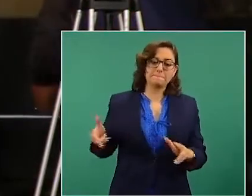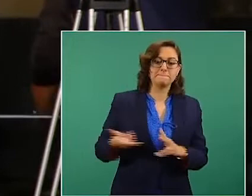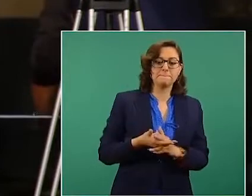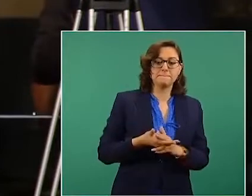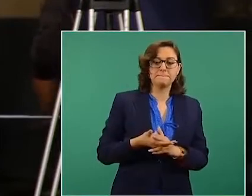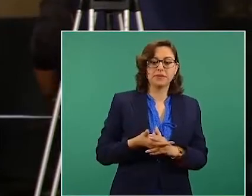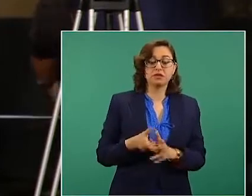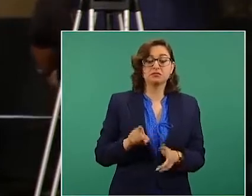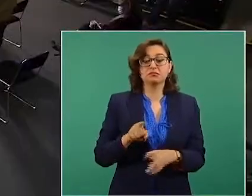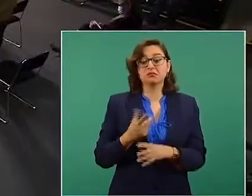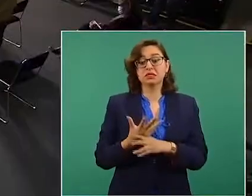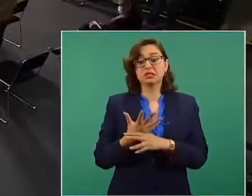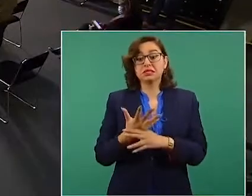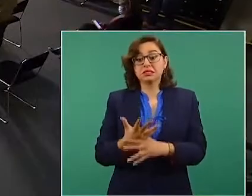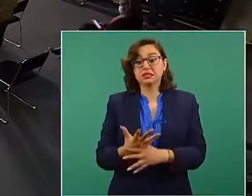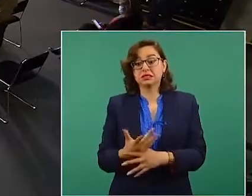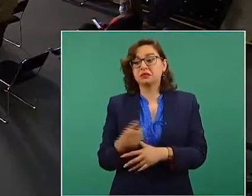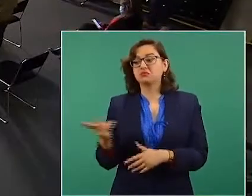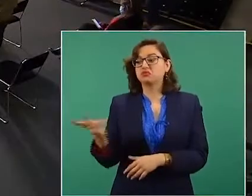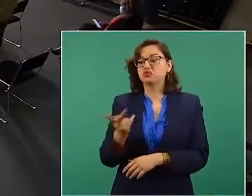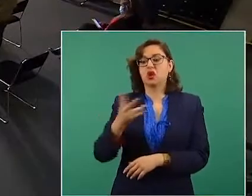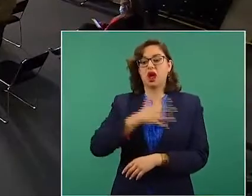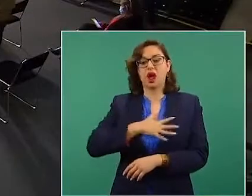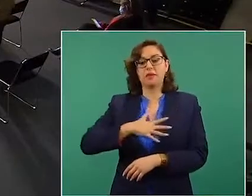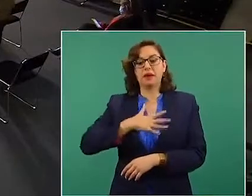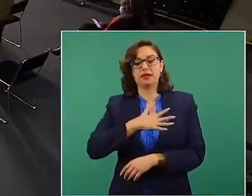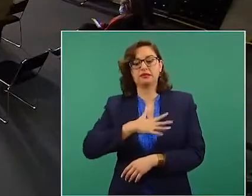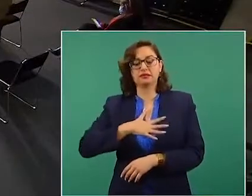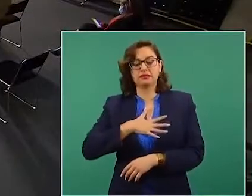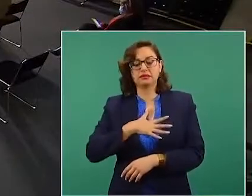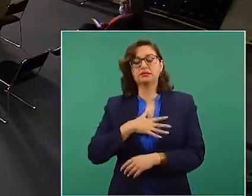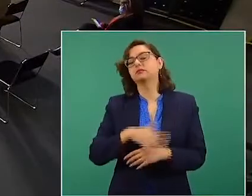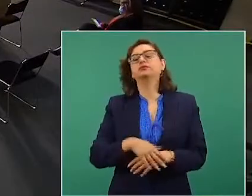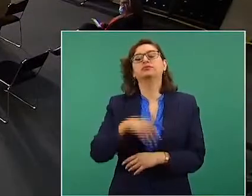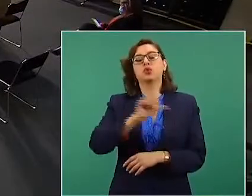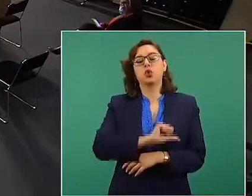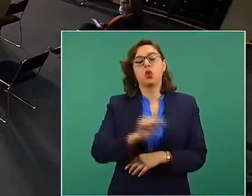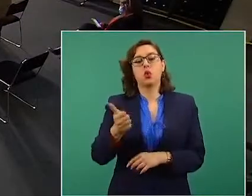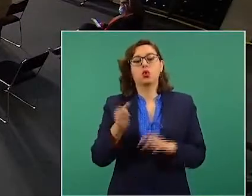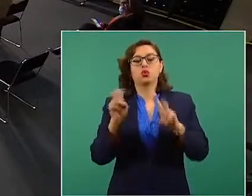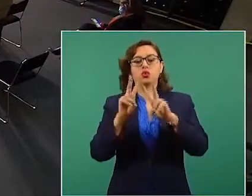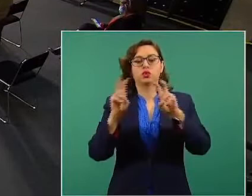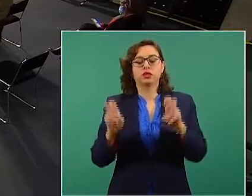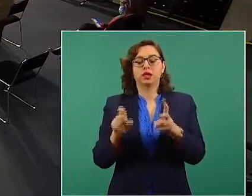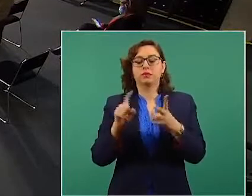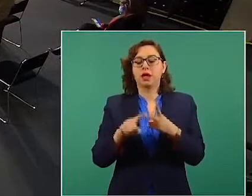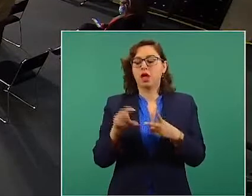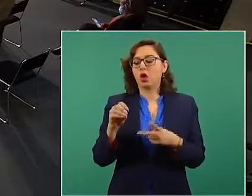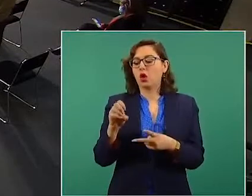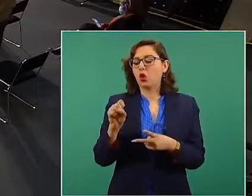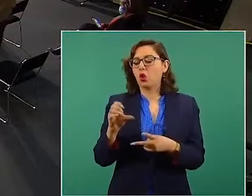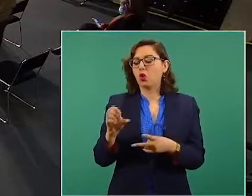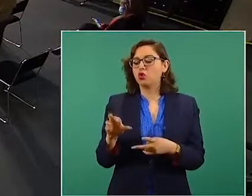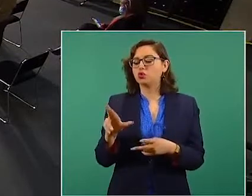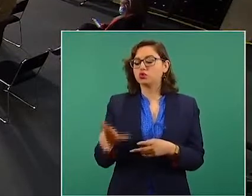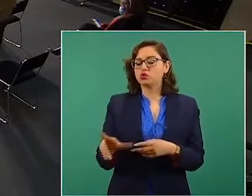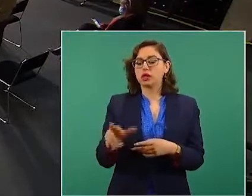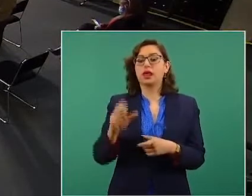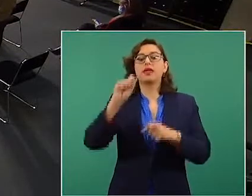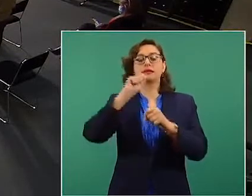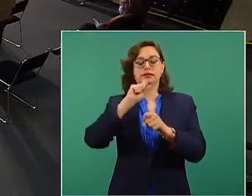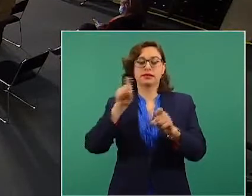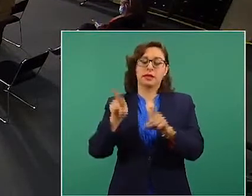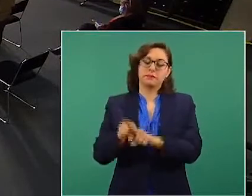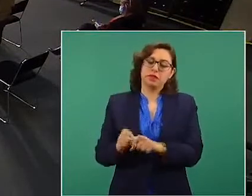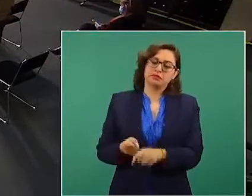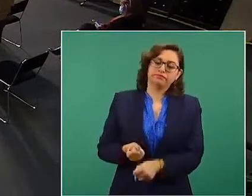pasional. El otro asunto tiene que ver con Óscar Alejandro Cavata. Él también fue